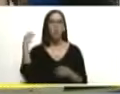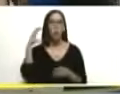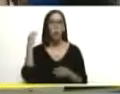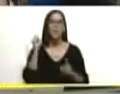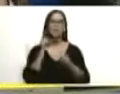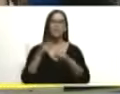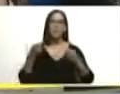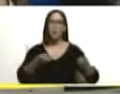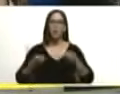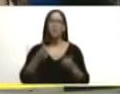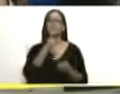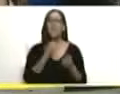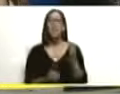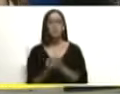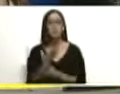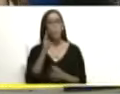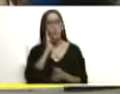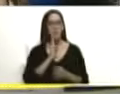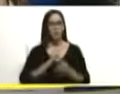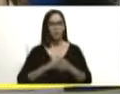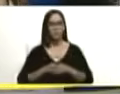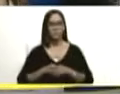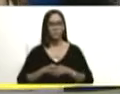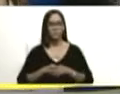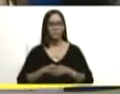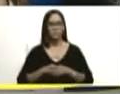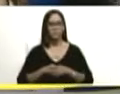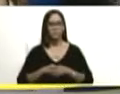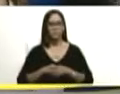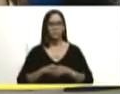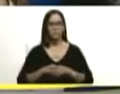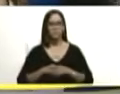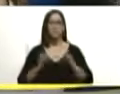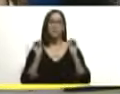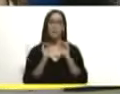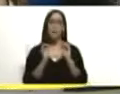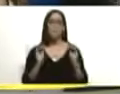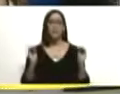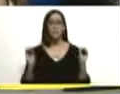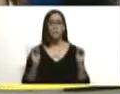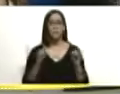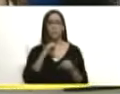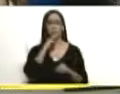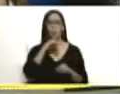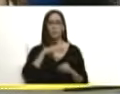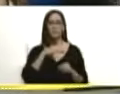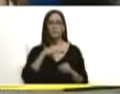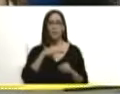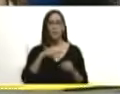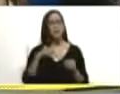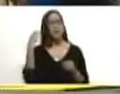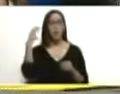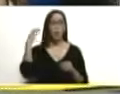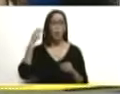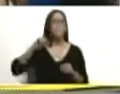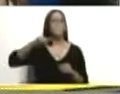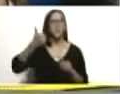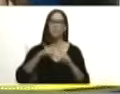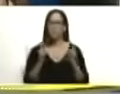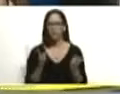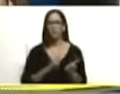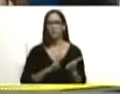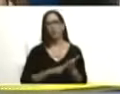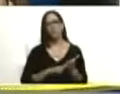Orinoco. ¿Quién la fundó? Bolívar. Llamada por los historiadores la Gran Colombia, pero realmente